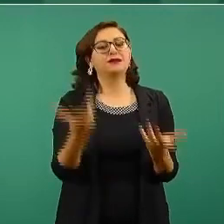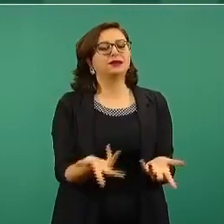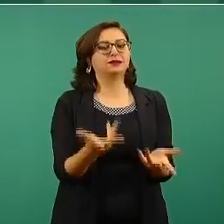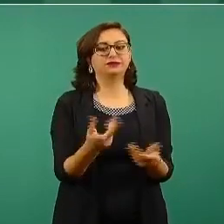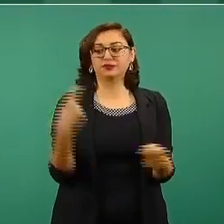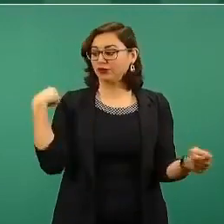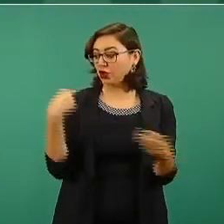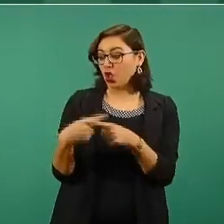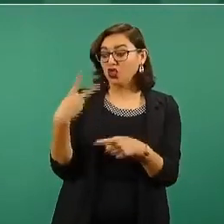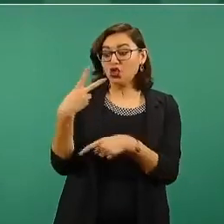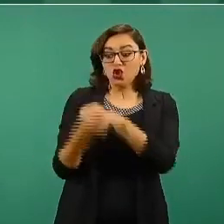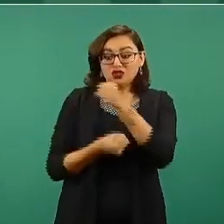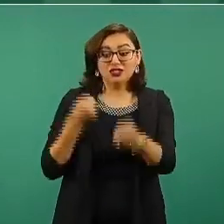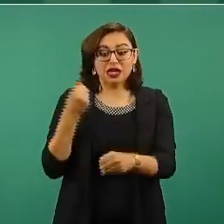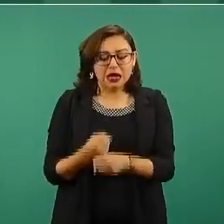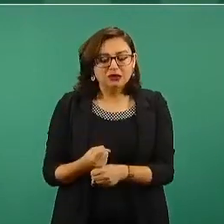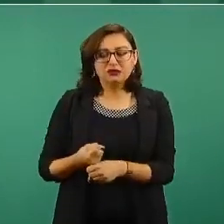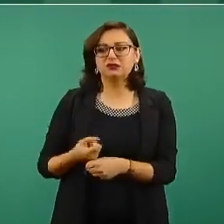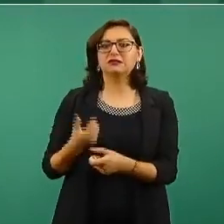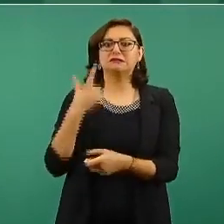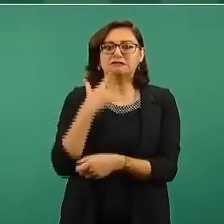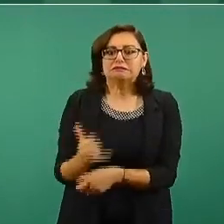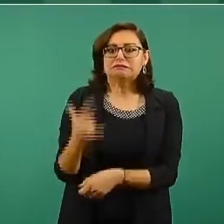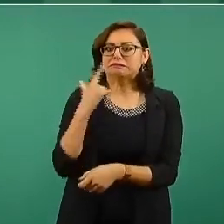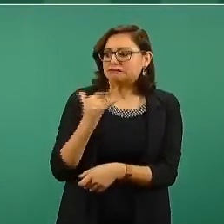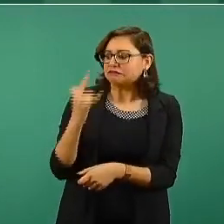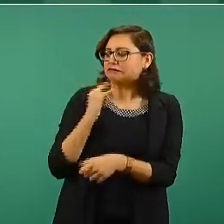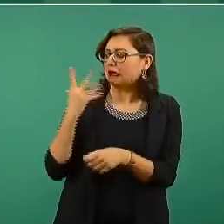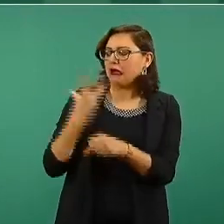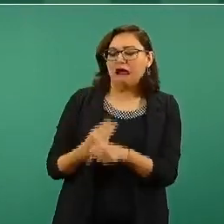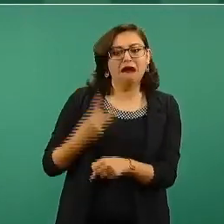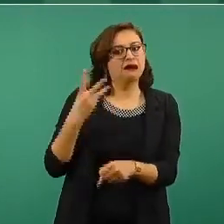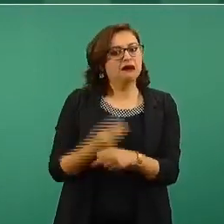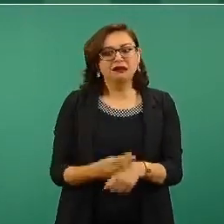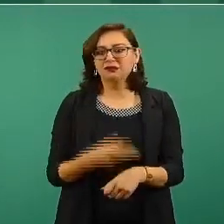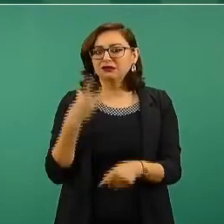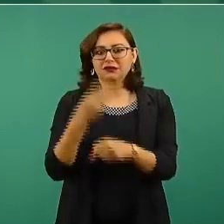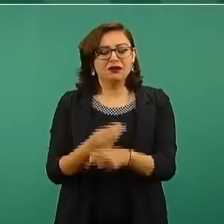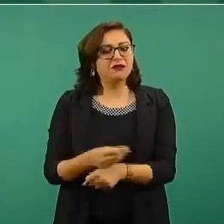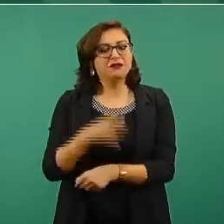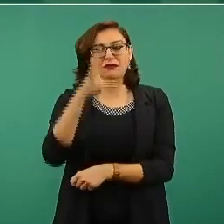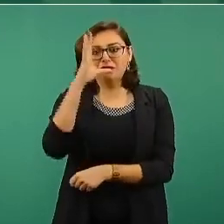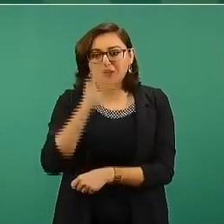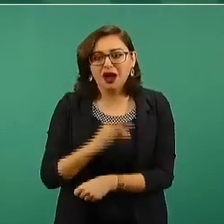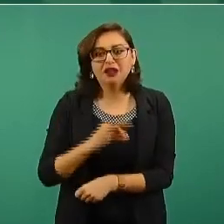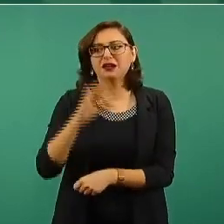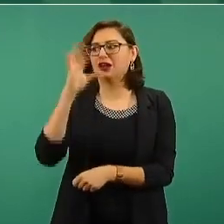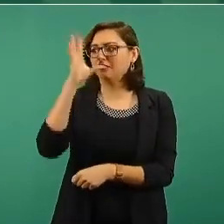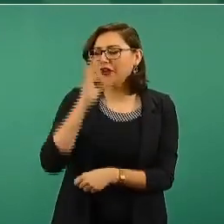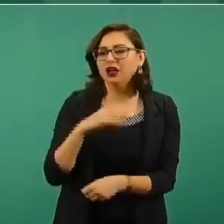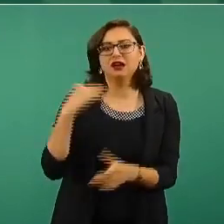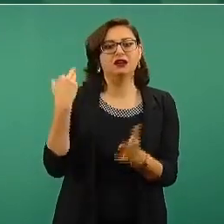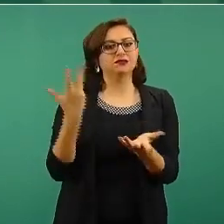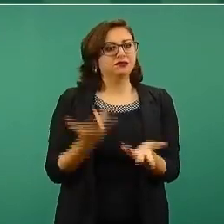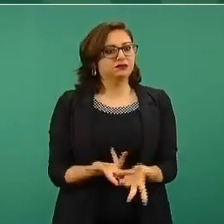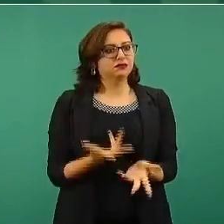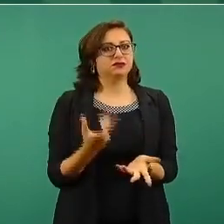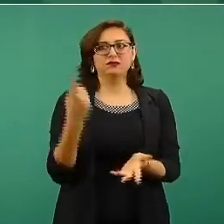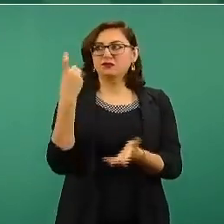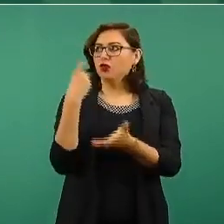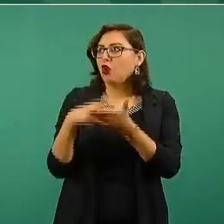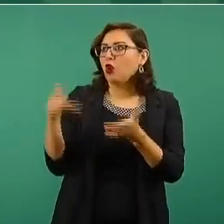de 2 años en el gobierno y todavía, como tú lo acabas de mencionar, no terminamos de